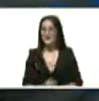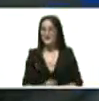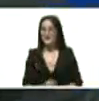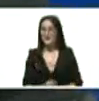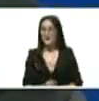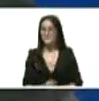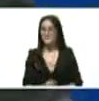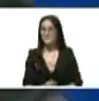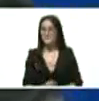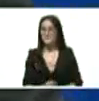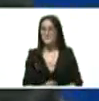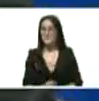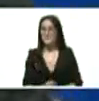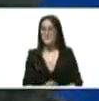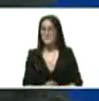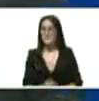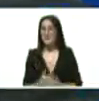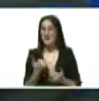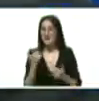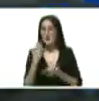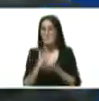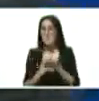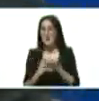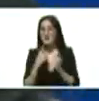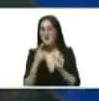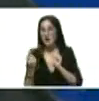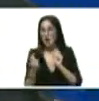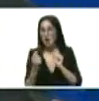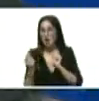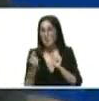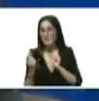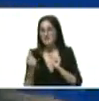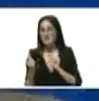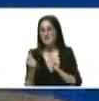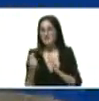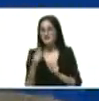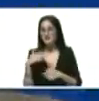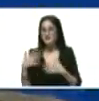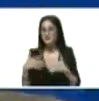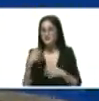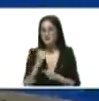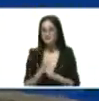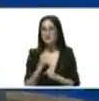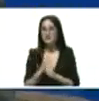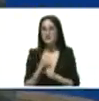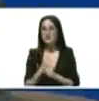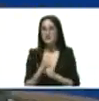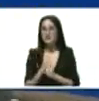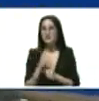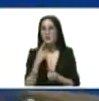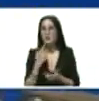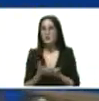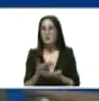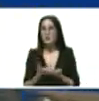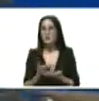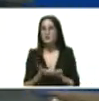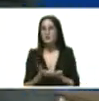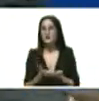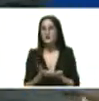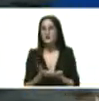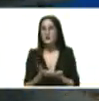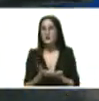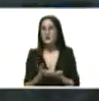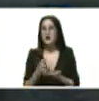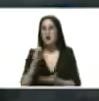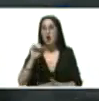Pero bueno, presidente, esto es parte de las conversaciones. Hemos venido trabajando en la propuesta ante la